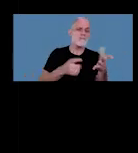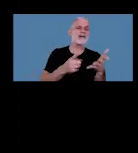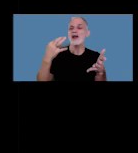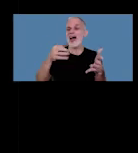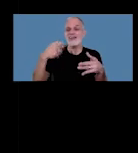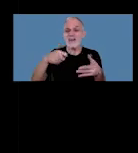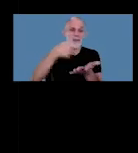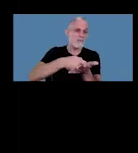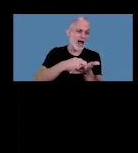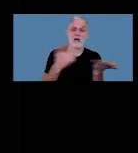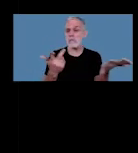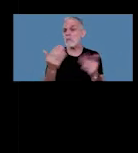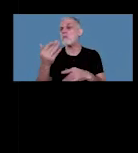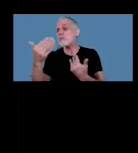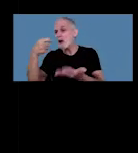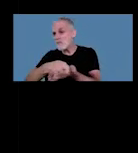con capacidad contributiva.